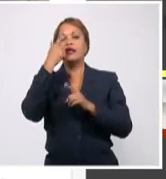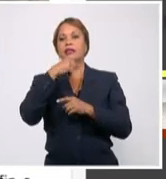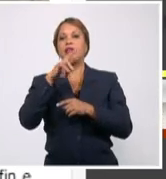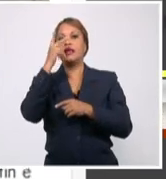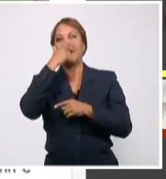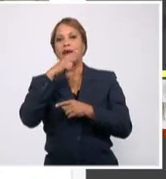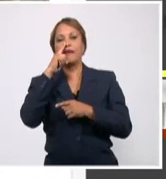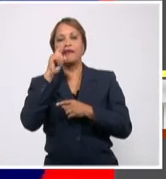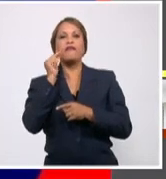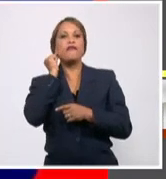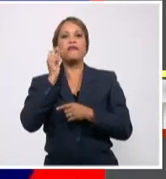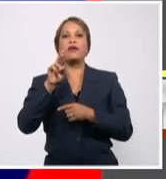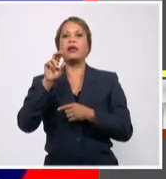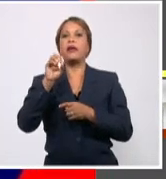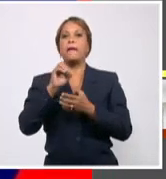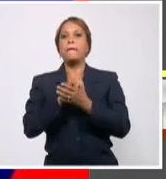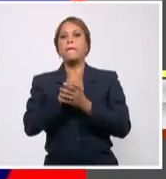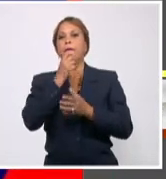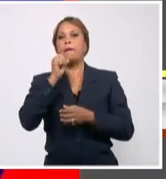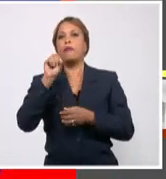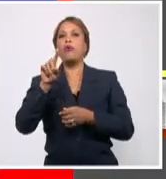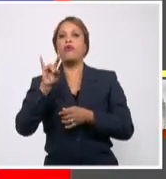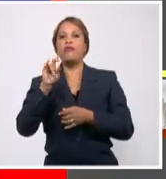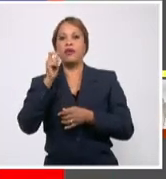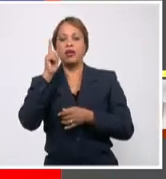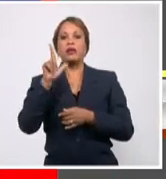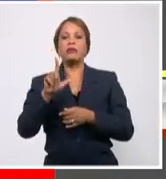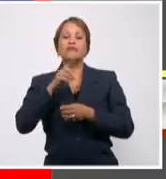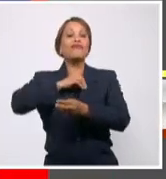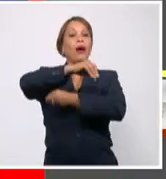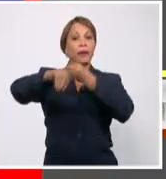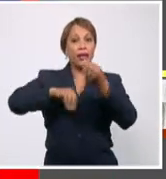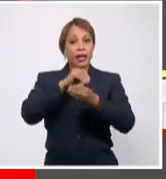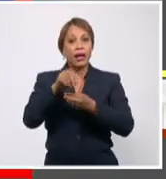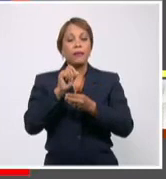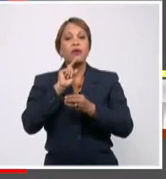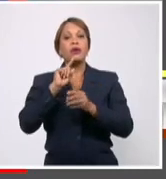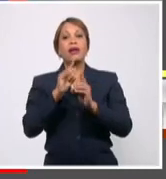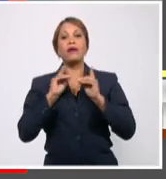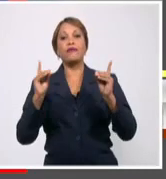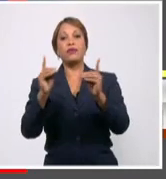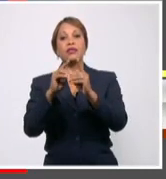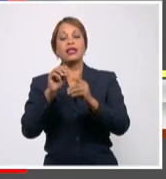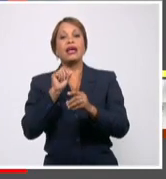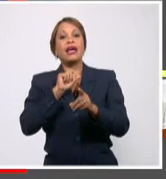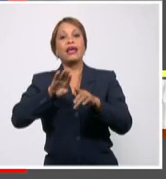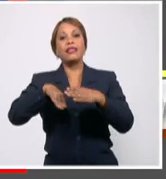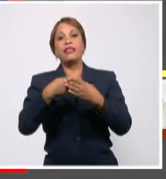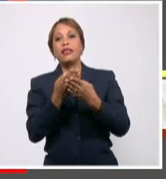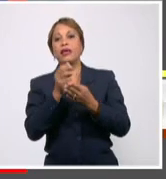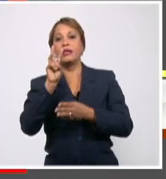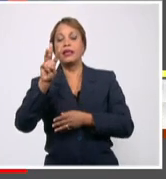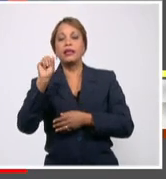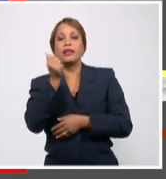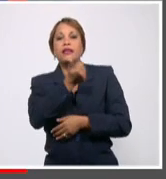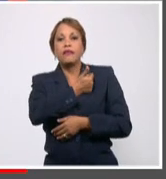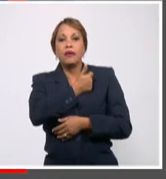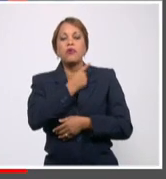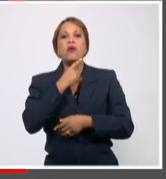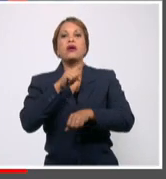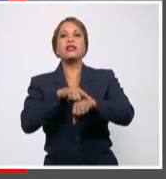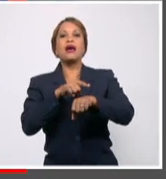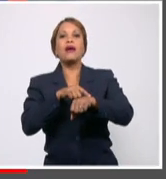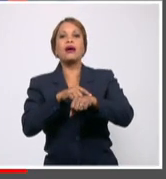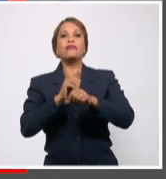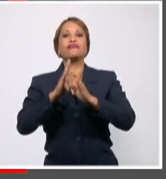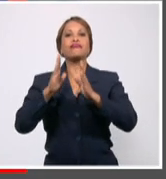e inicio de año. Las oficinas comerciales el día 30 de diciembre trabajarán en horario limitado hasta las